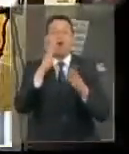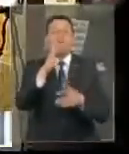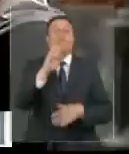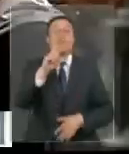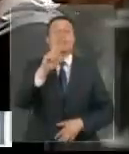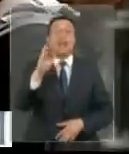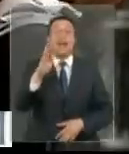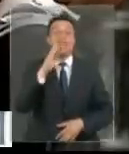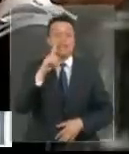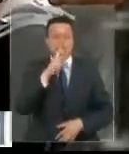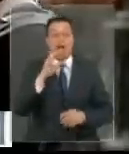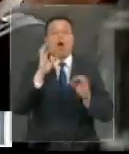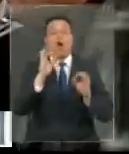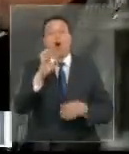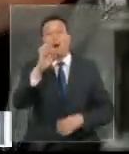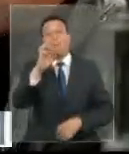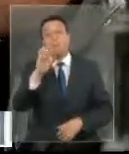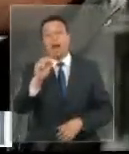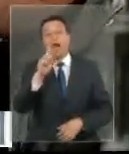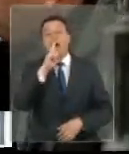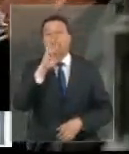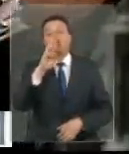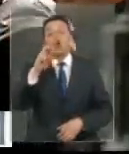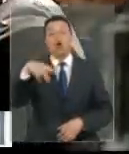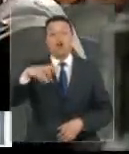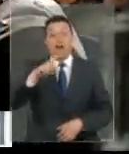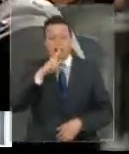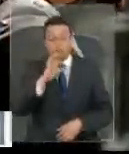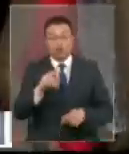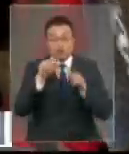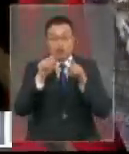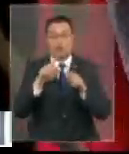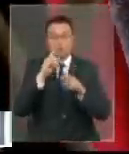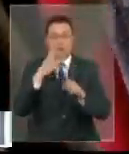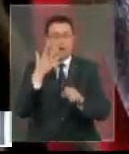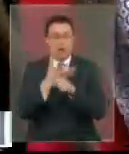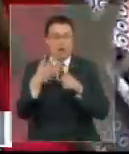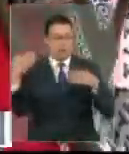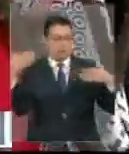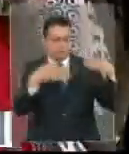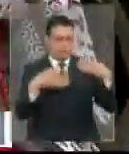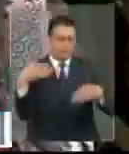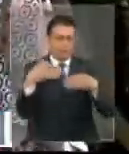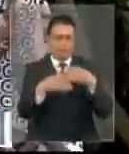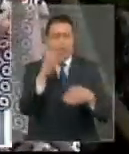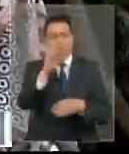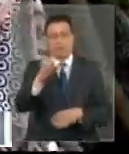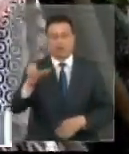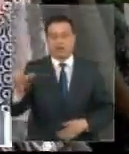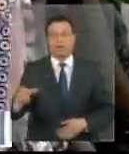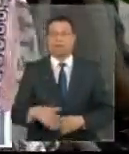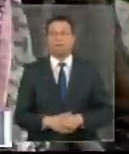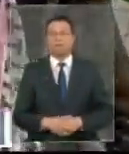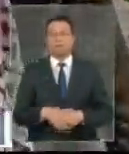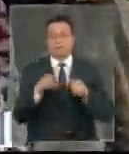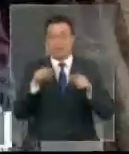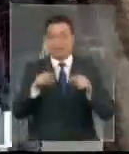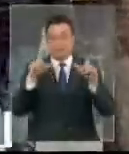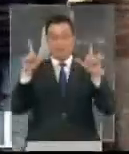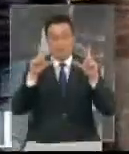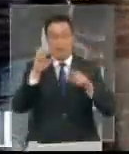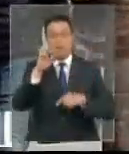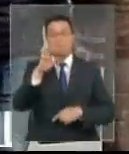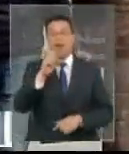o Patronato, todos los días la comuna recibe población de prácticamente todo el país. Estas imágenes del